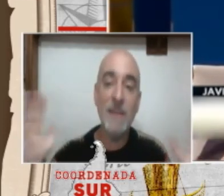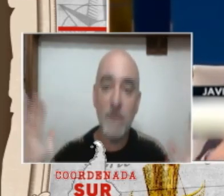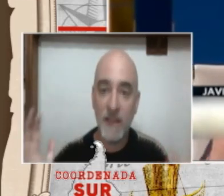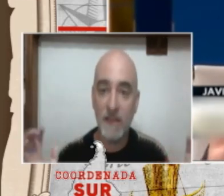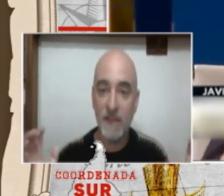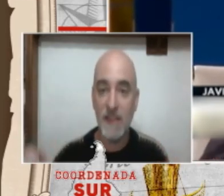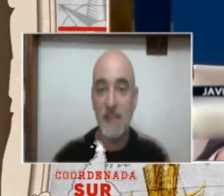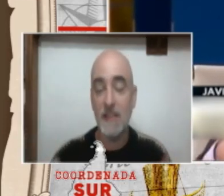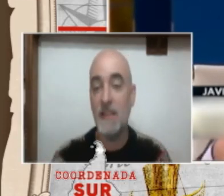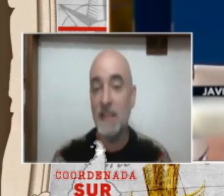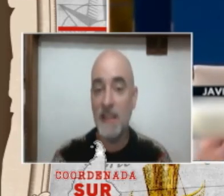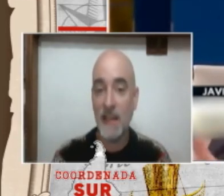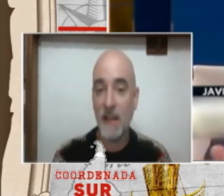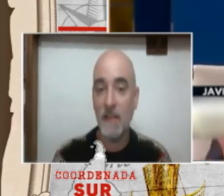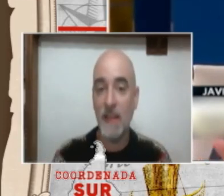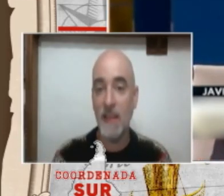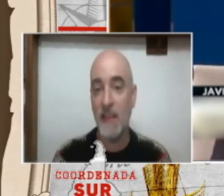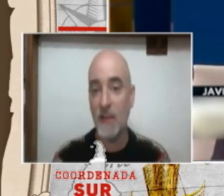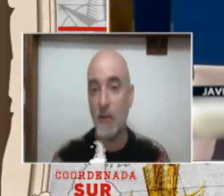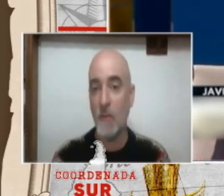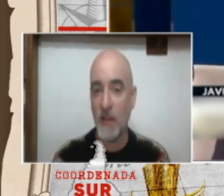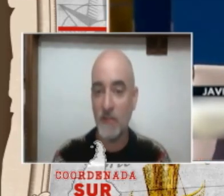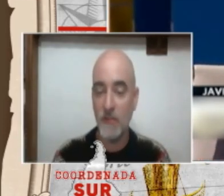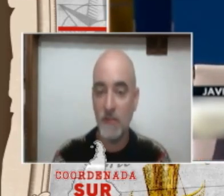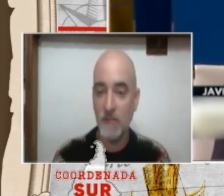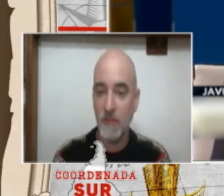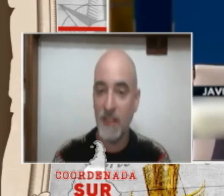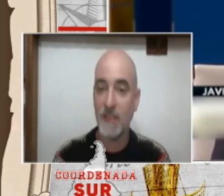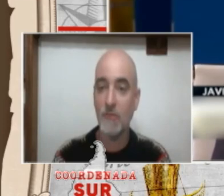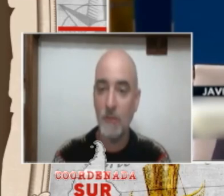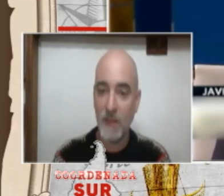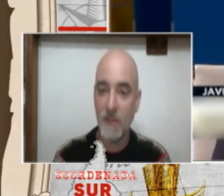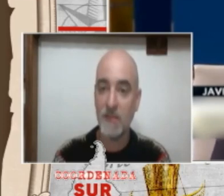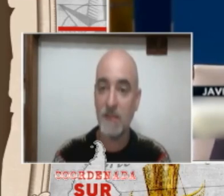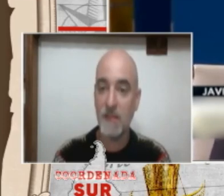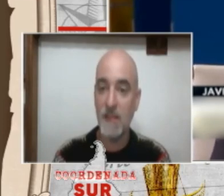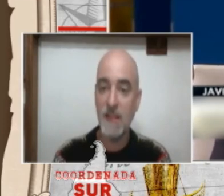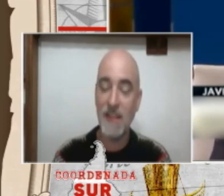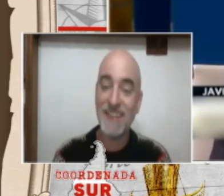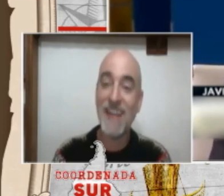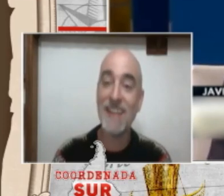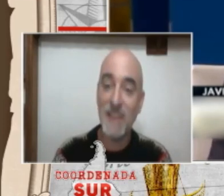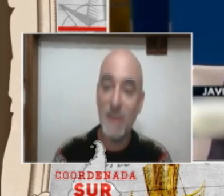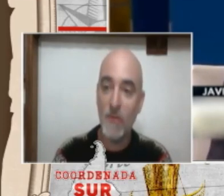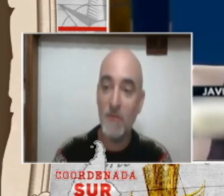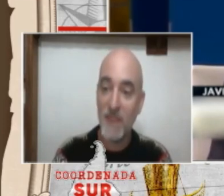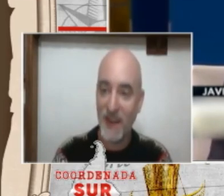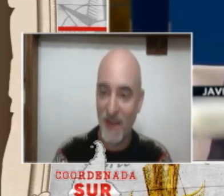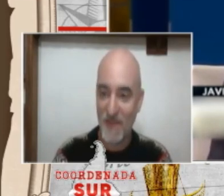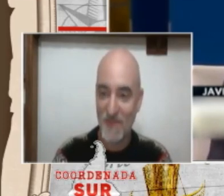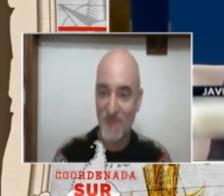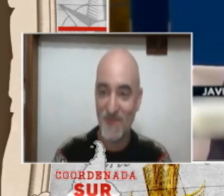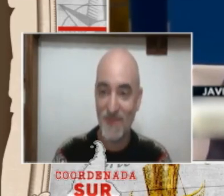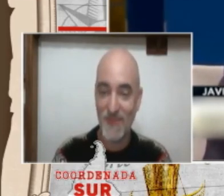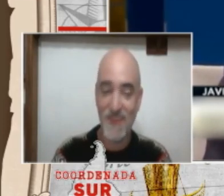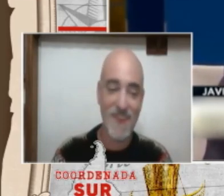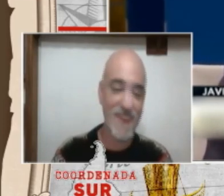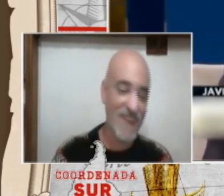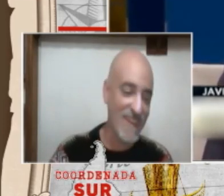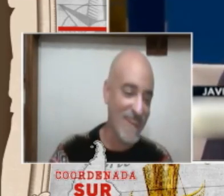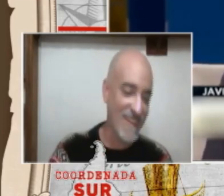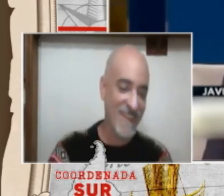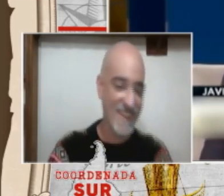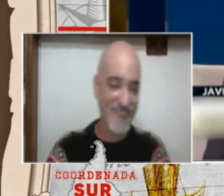manera libre elija en qué corporación le resulta más atractivo vivir.